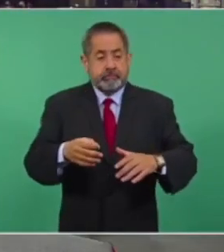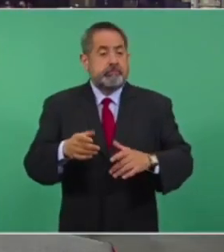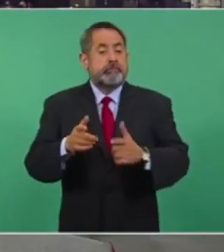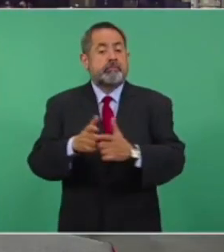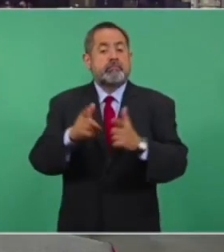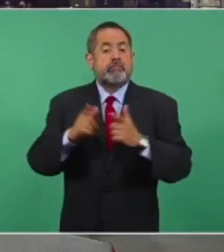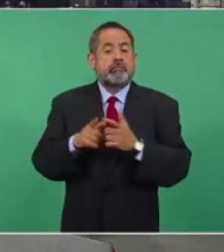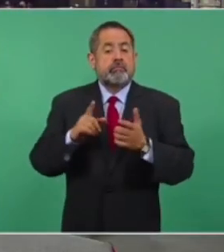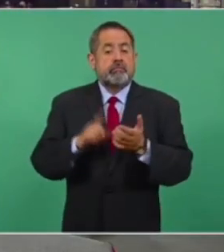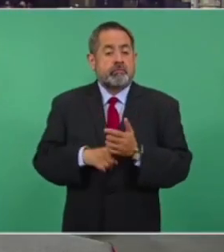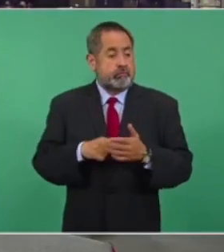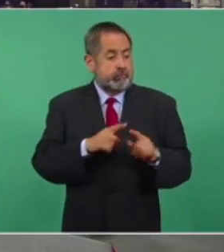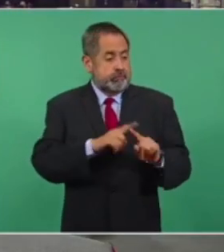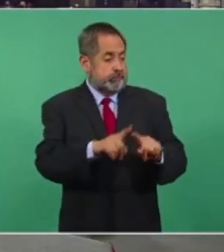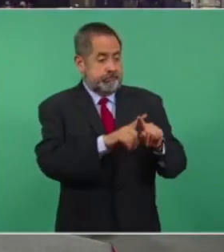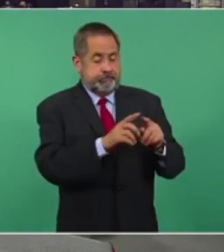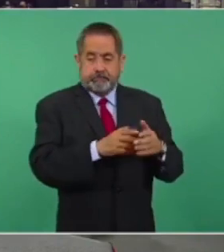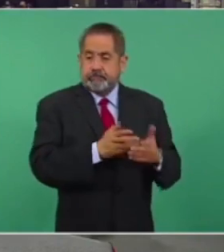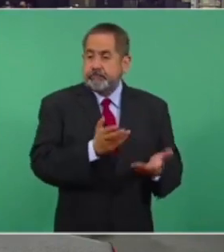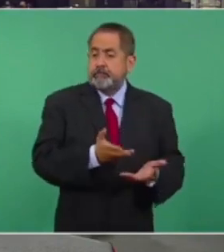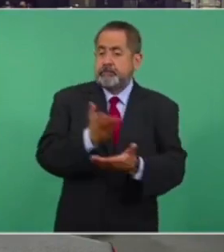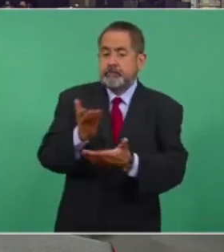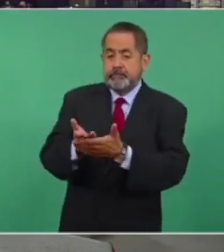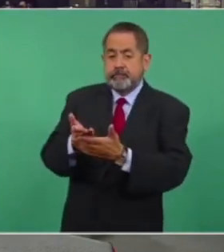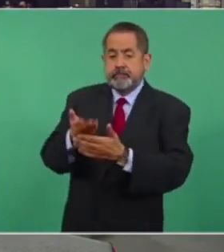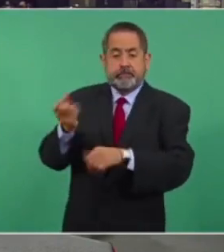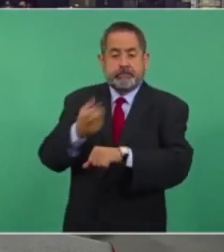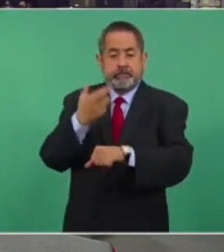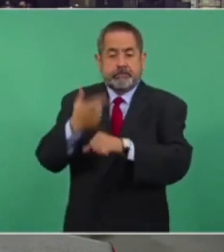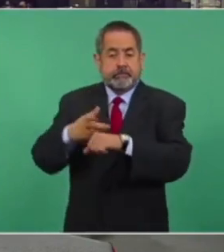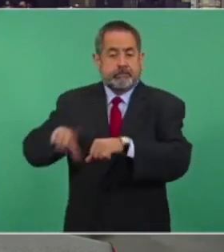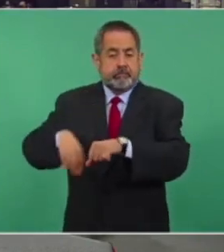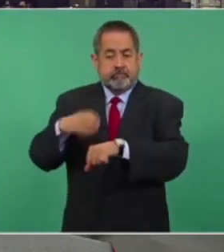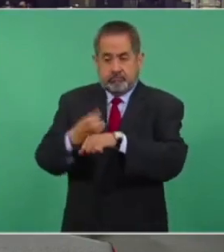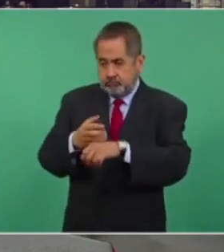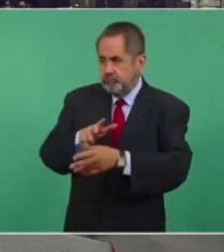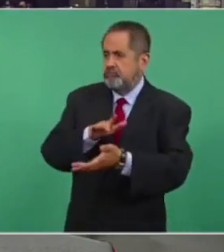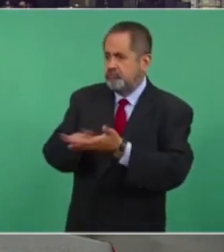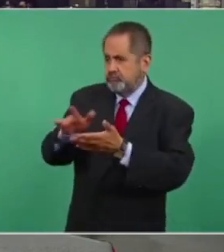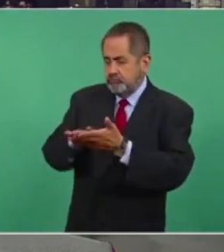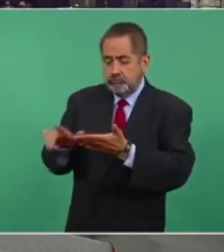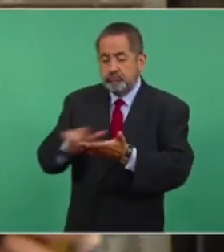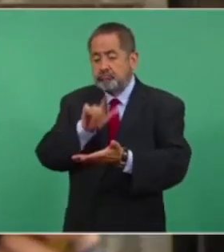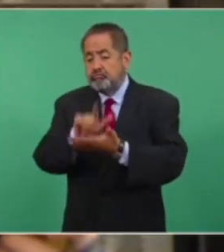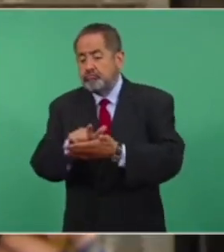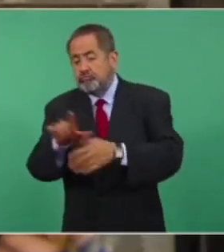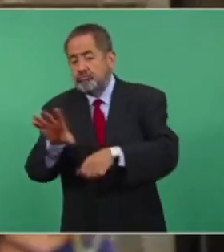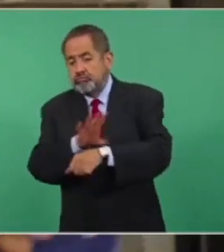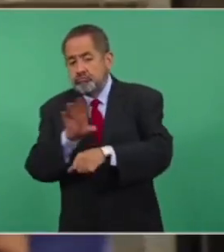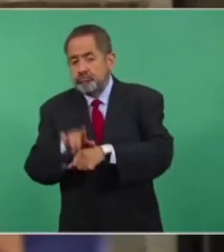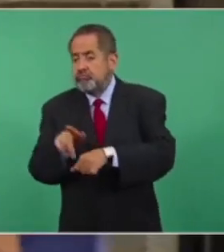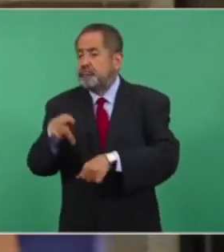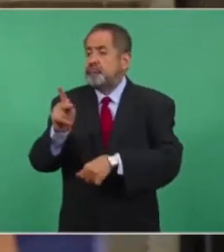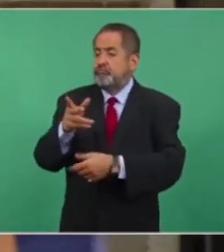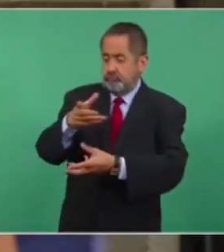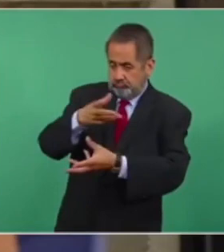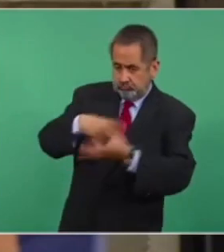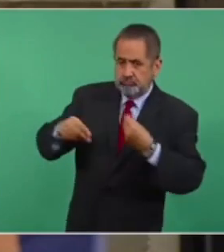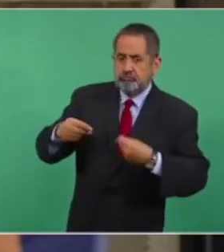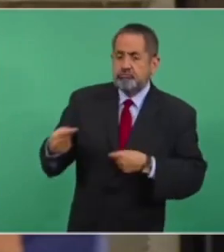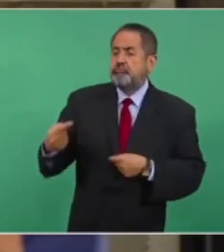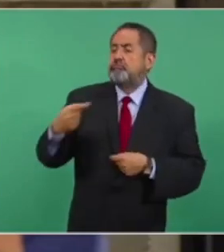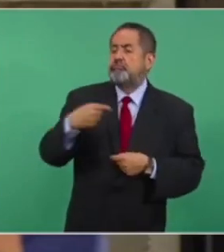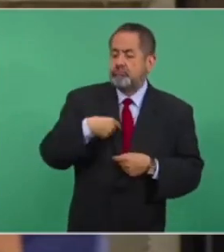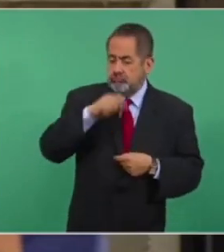de Senadores ofreció al secretario de Gobernación el apoyar la reforma eléctrica siempre y cuando les permitan pues